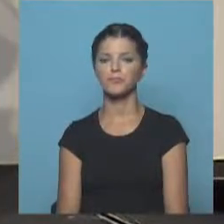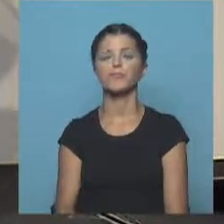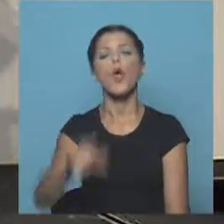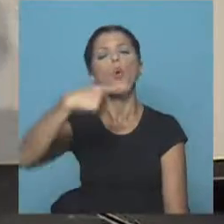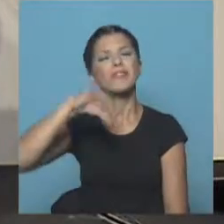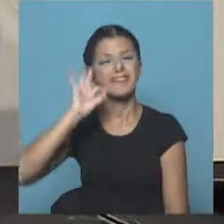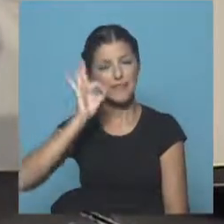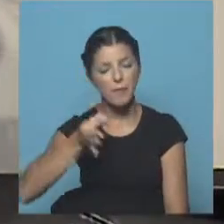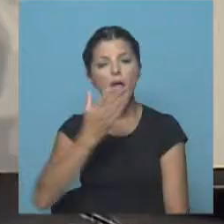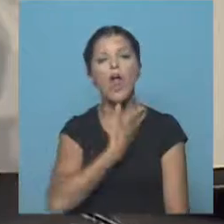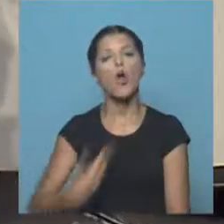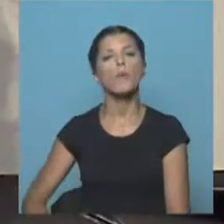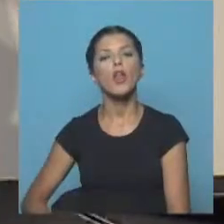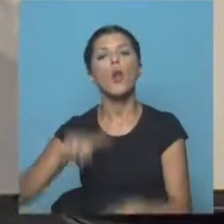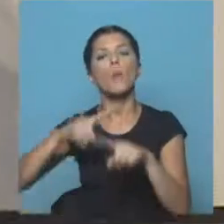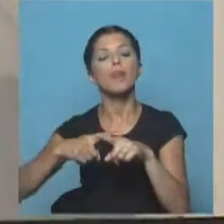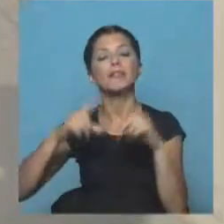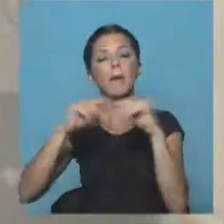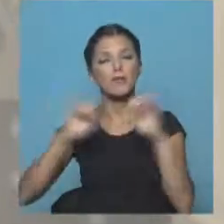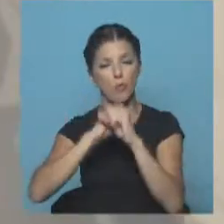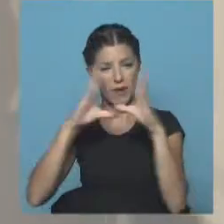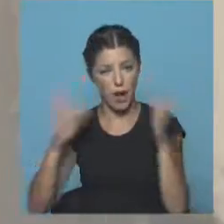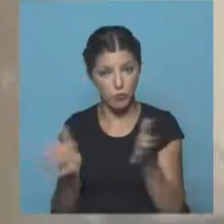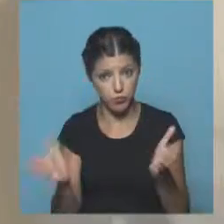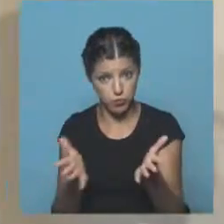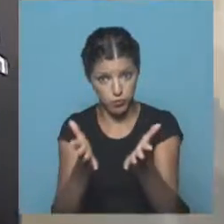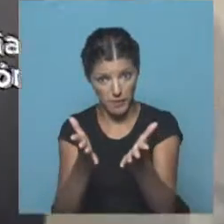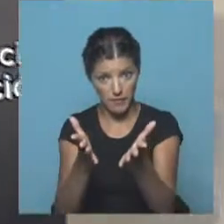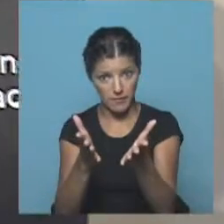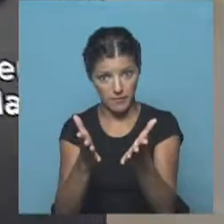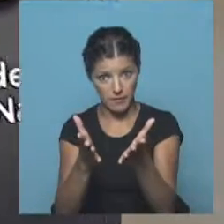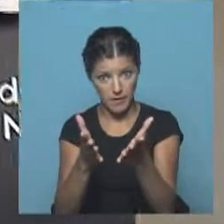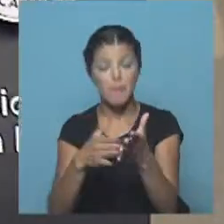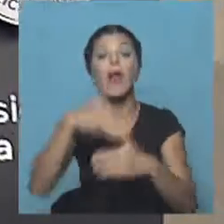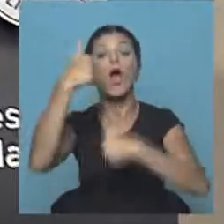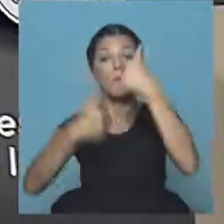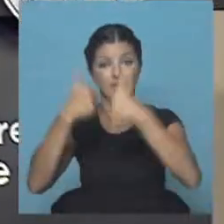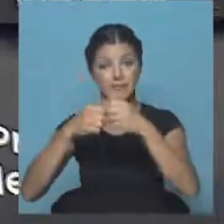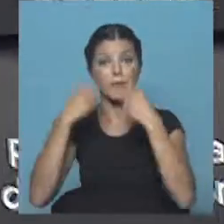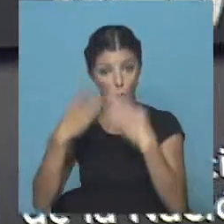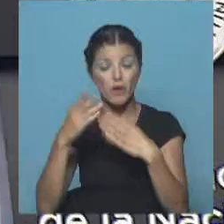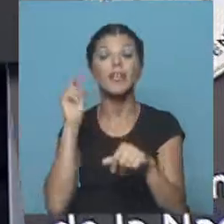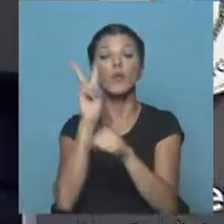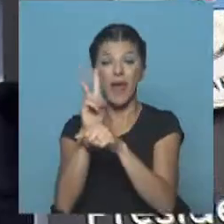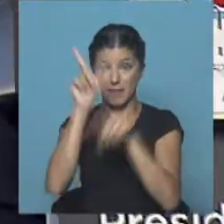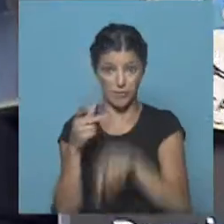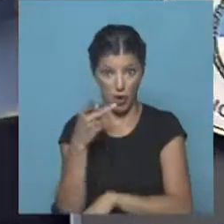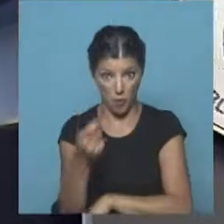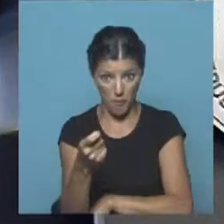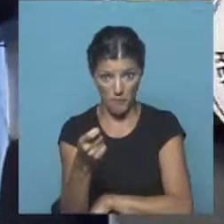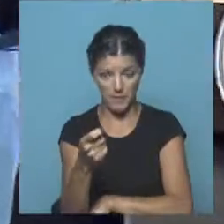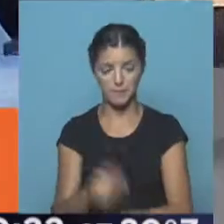gobierno estamos impulsando una política de precios transparente para incentivar la competencia y cuidar a los consumidores. Desde esta